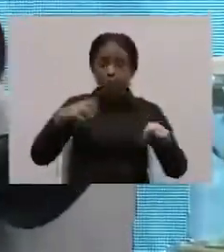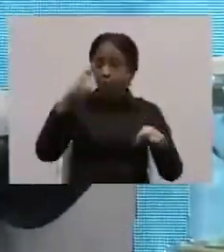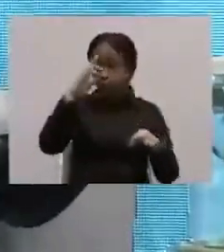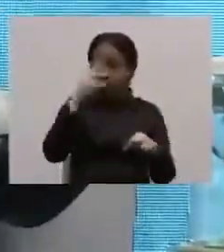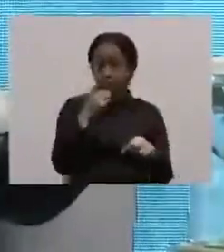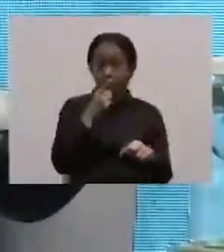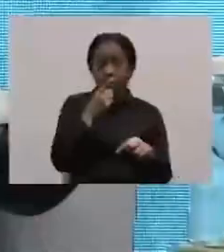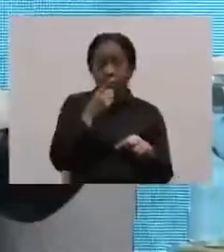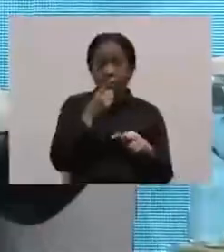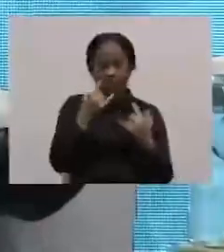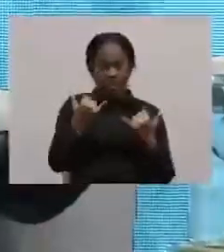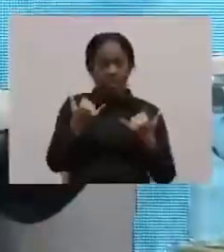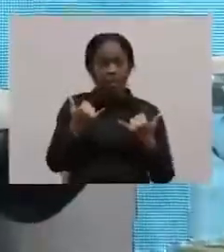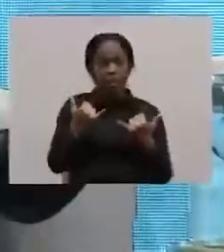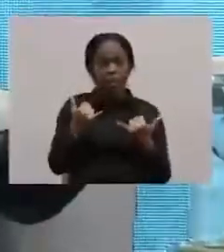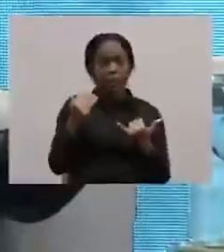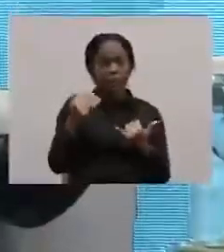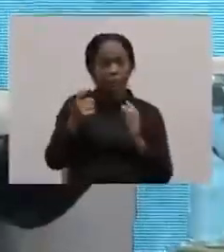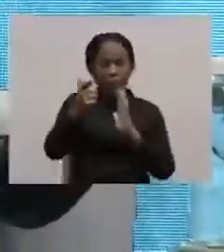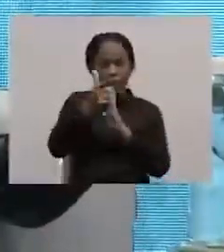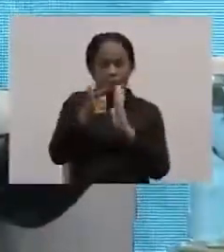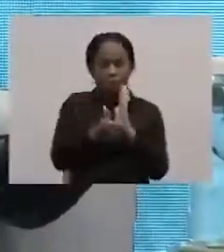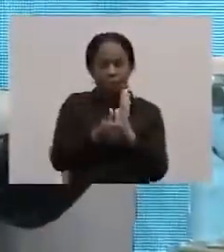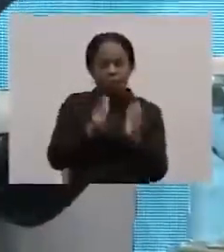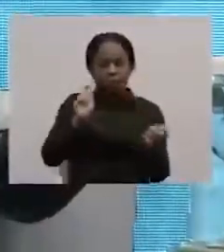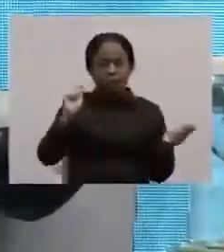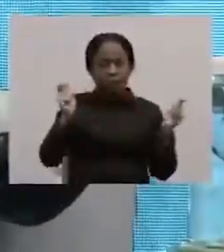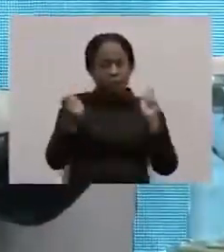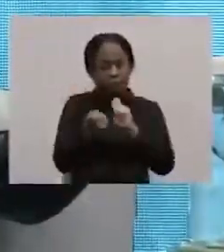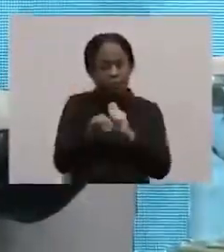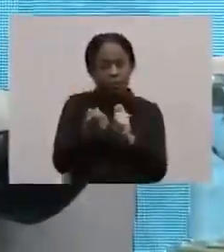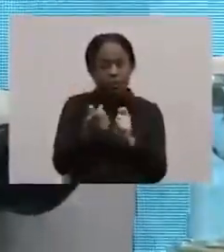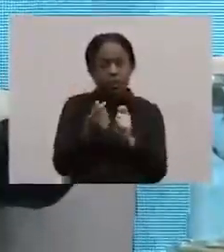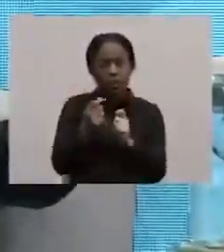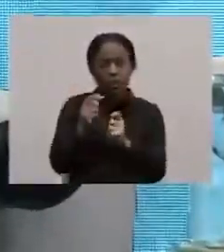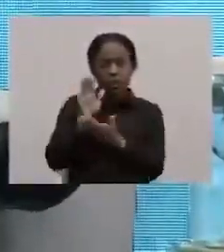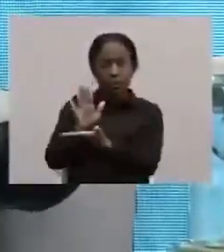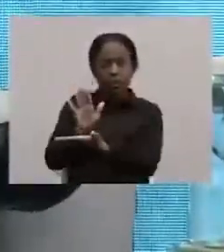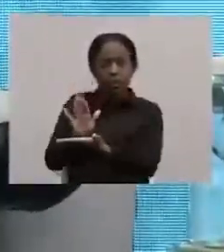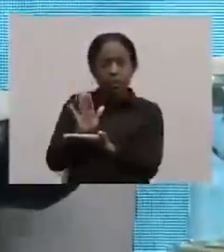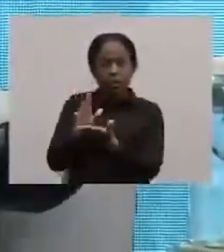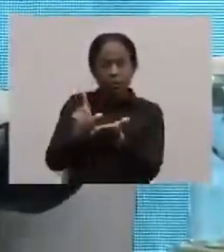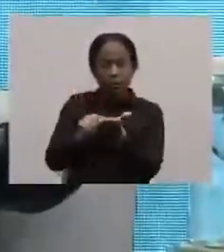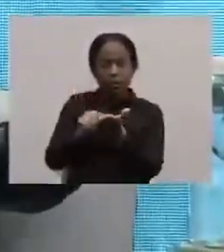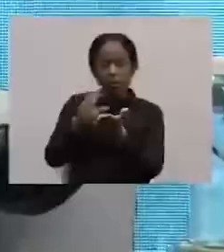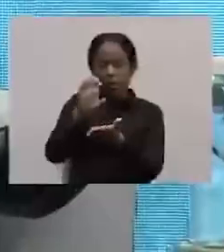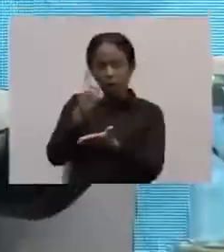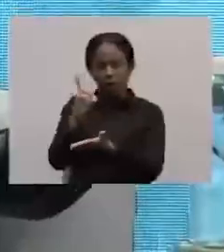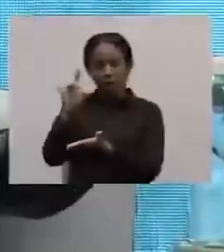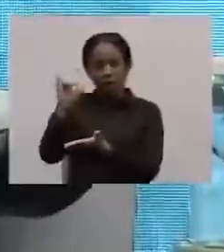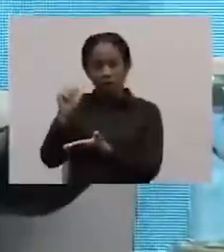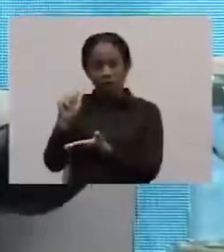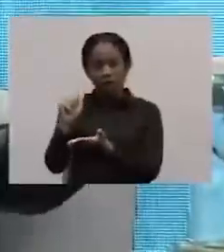en una reforma de una ley que el periódico El Día la tituló y le puso el mote de Toyo,